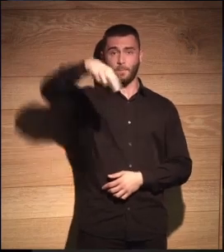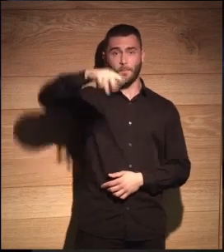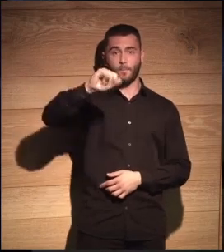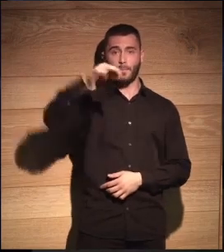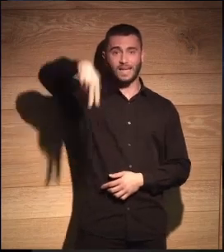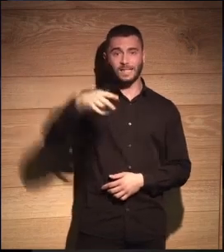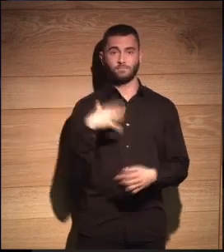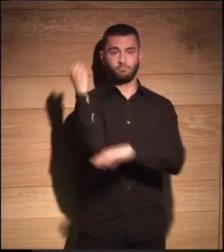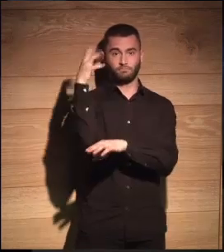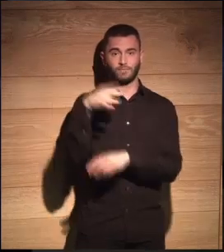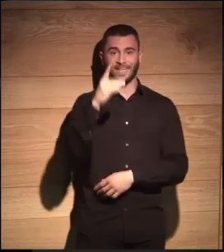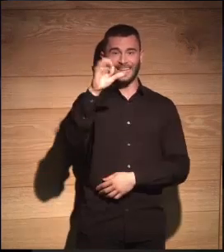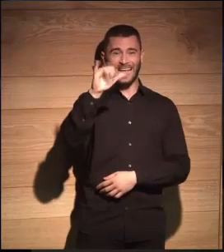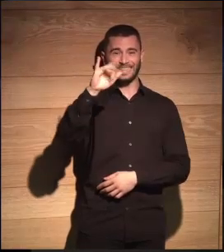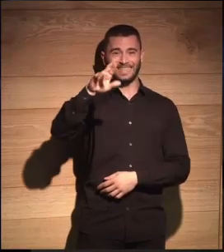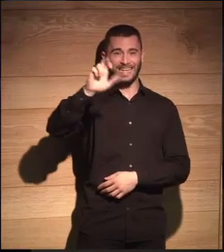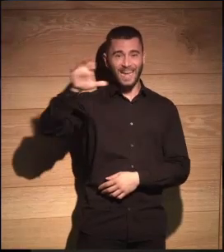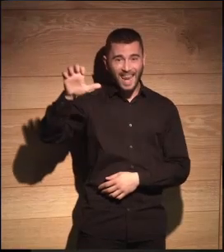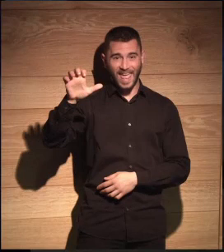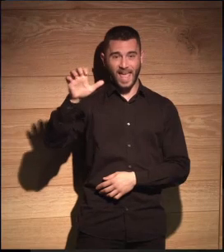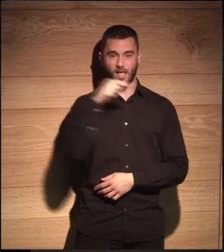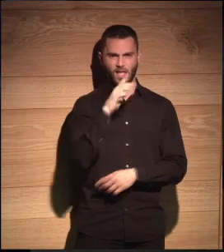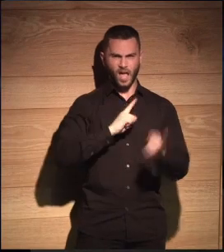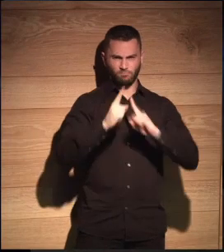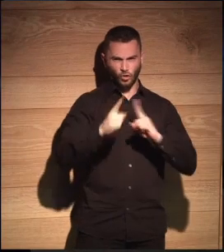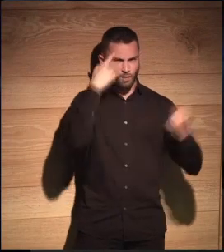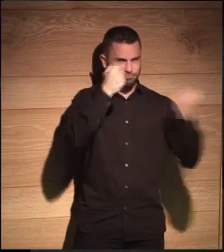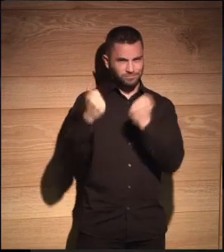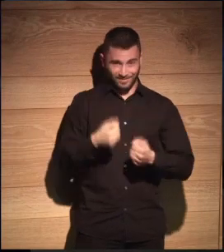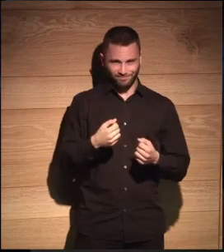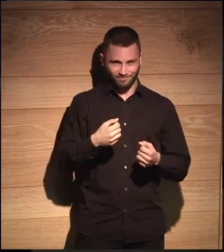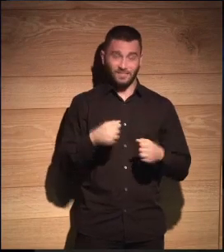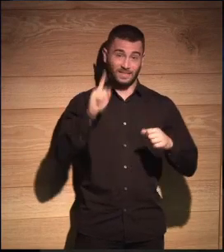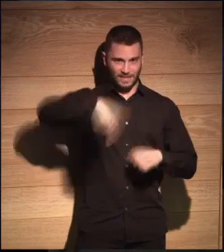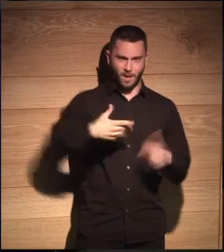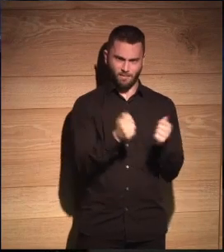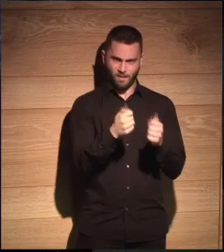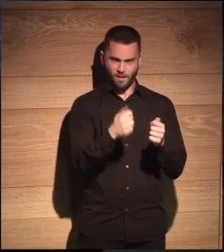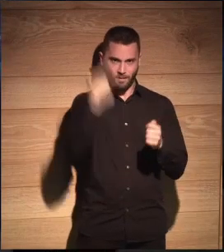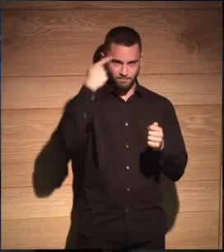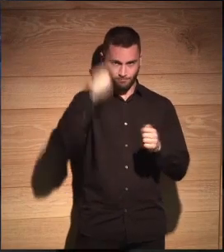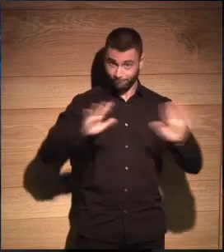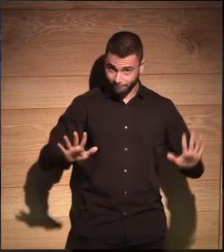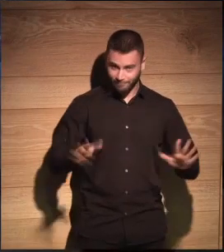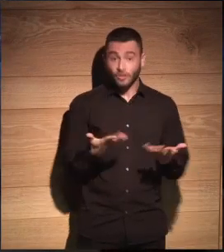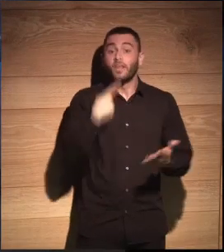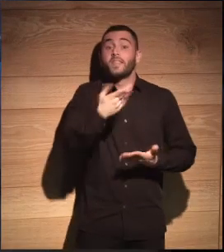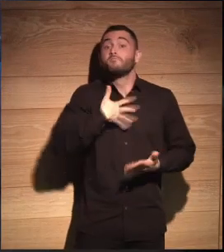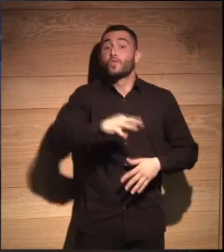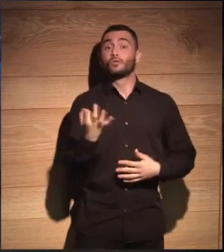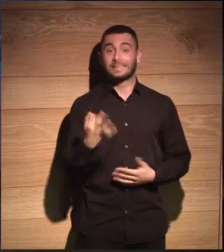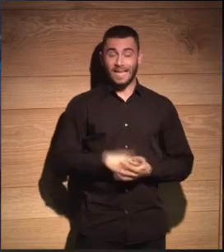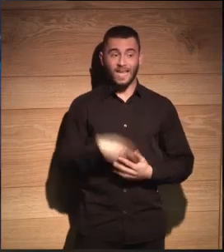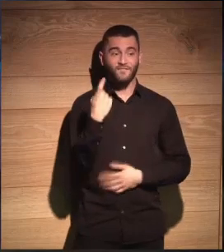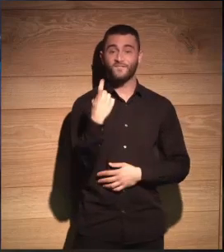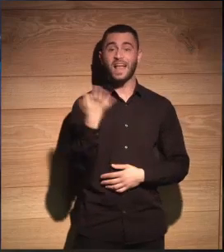la charla a Desiree Bresen, que no solo es una gran guionista, sino que encima es una gamer consumada. En fin, ¿qué podemos decir? Aquí lo